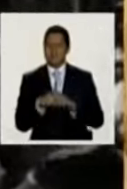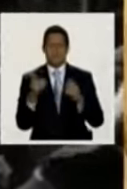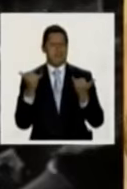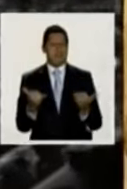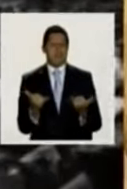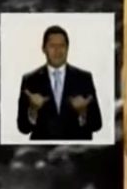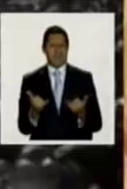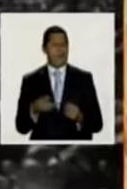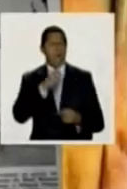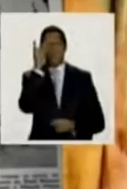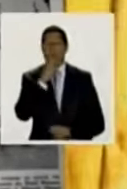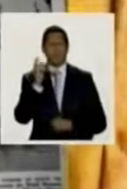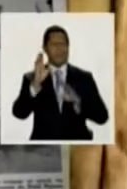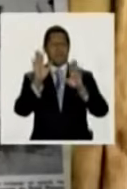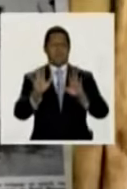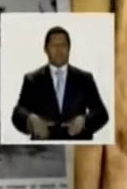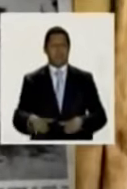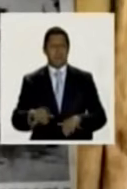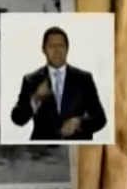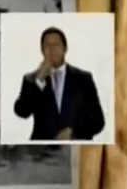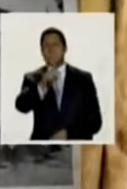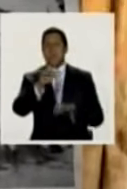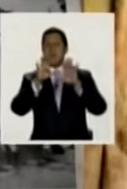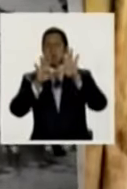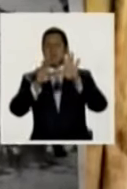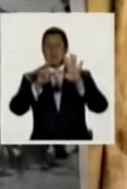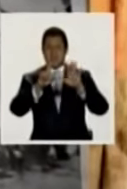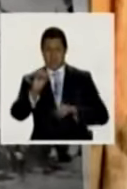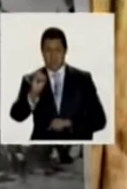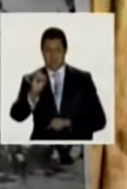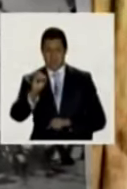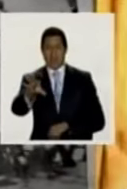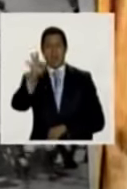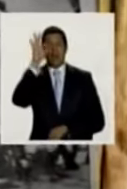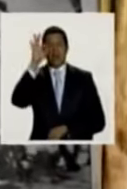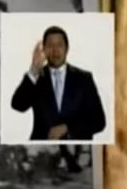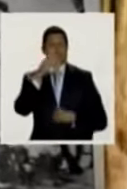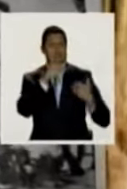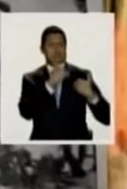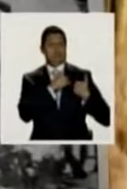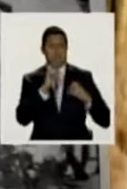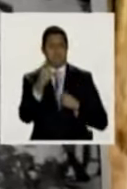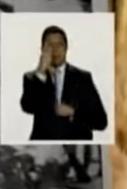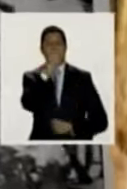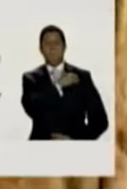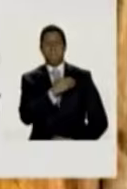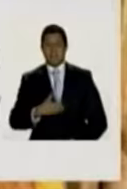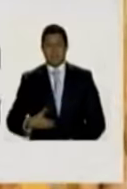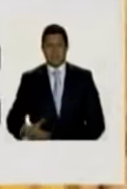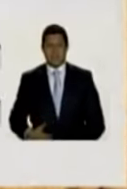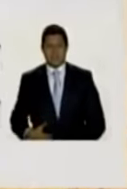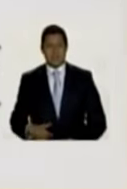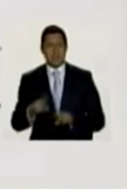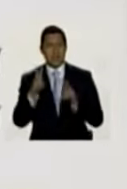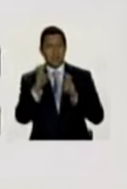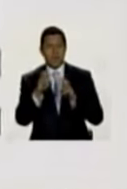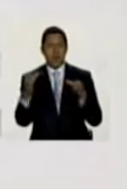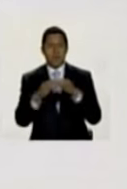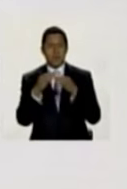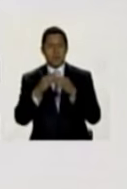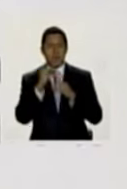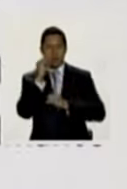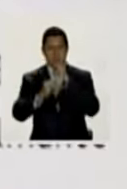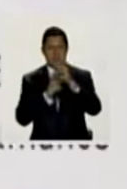ya no se dedicaría a la política. En 1960 fue elegido comisionado y primer presidente de la recién creada